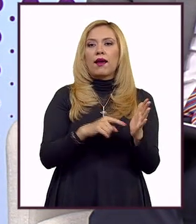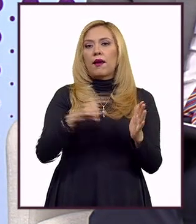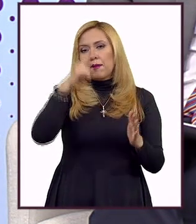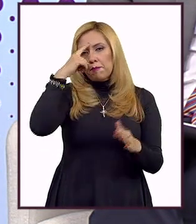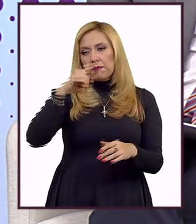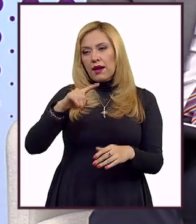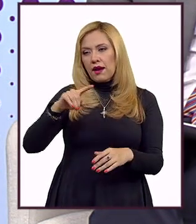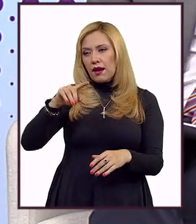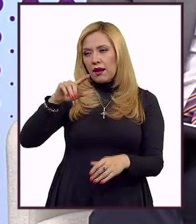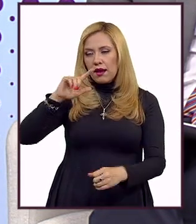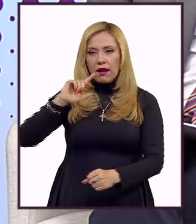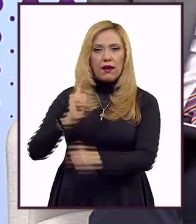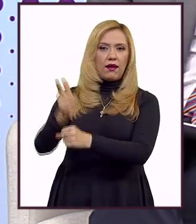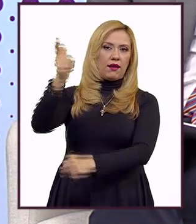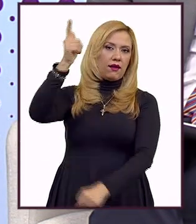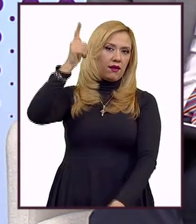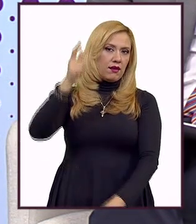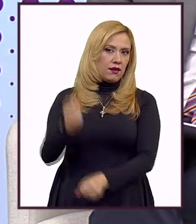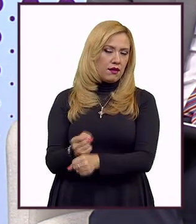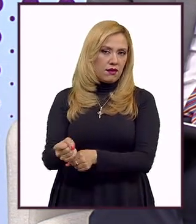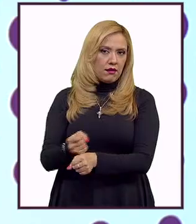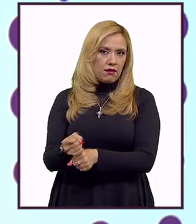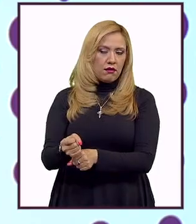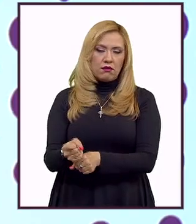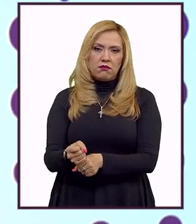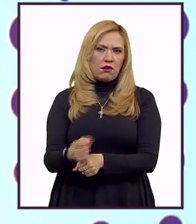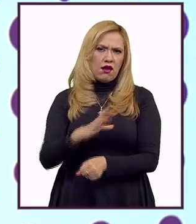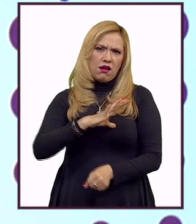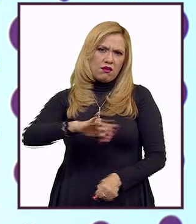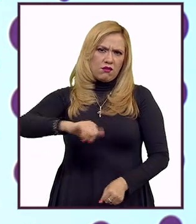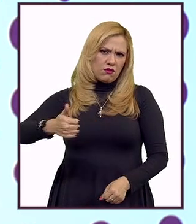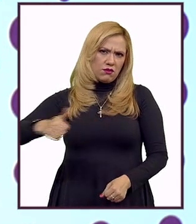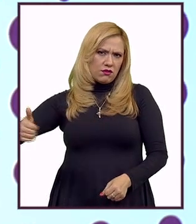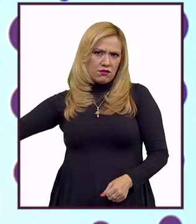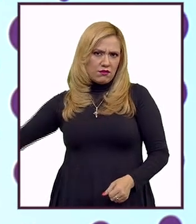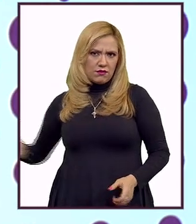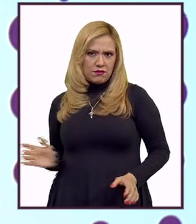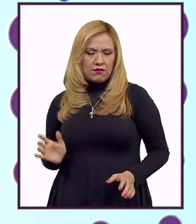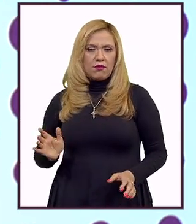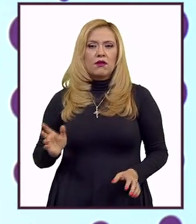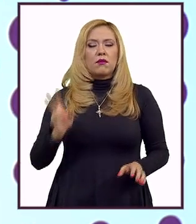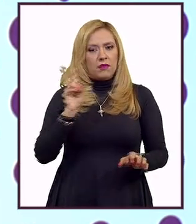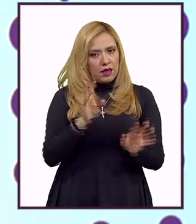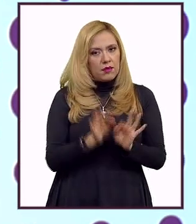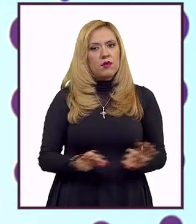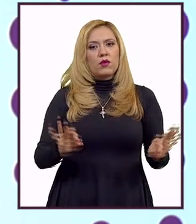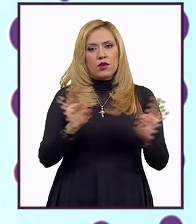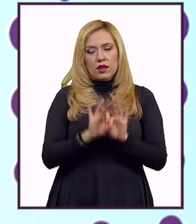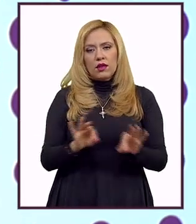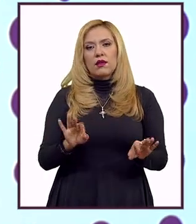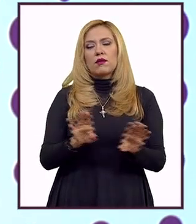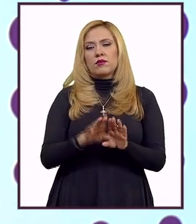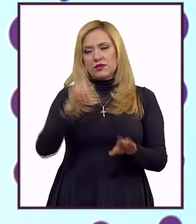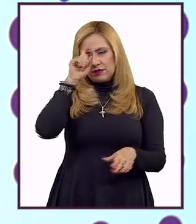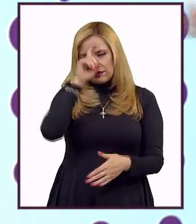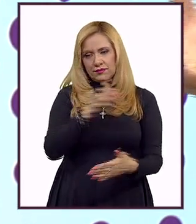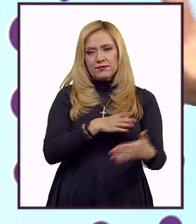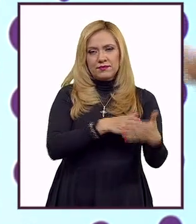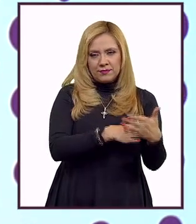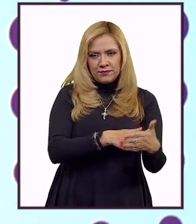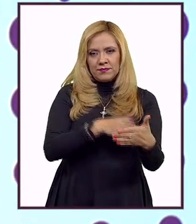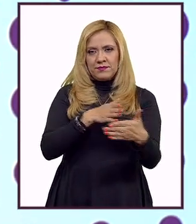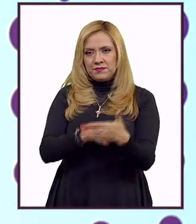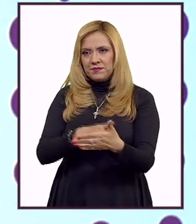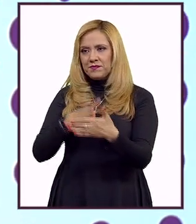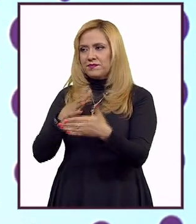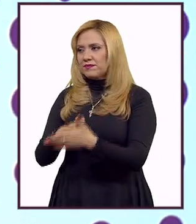para documentar e investigar actos de tortura o malos tratos. Y eso es algo muy importante porque es uno de los principales obstáculos que nos hemos enfrentado, supongo,